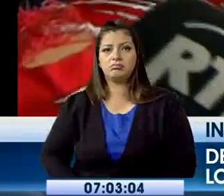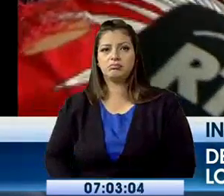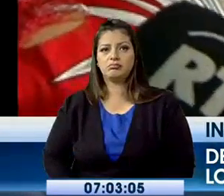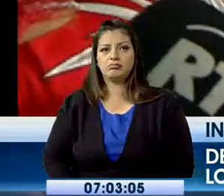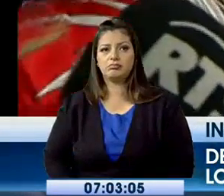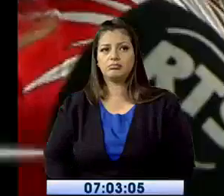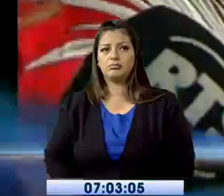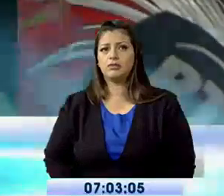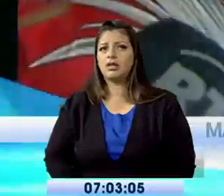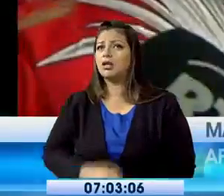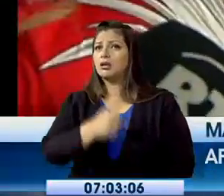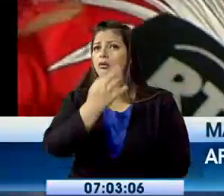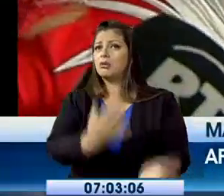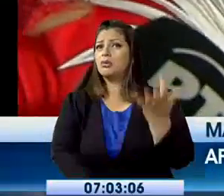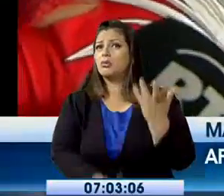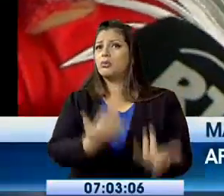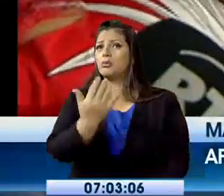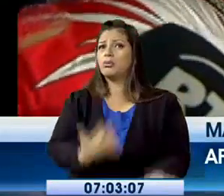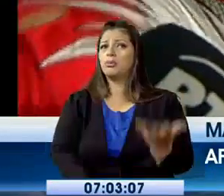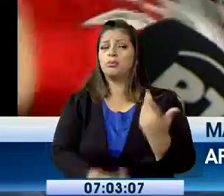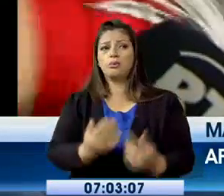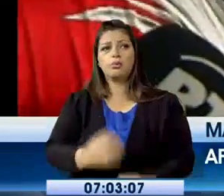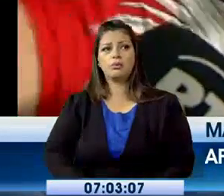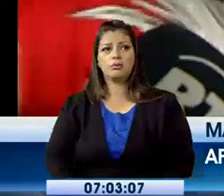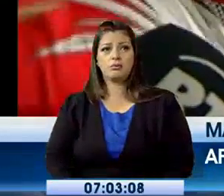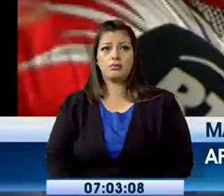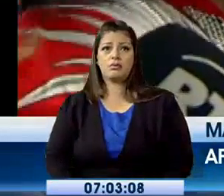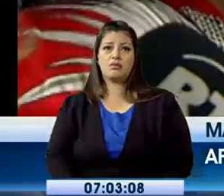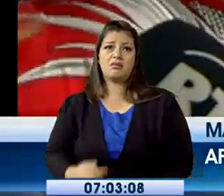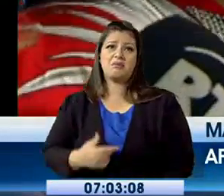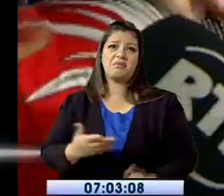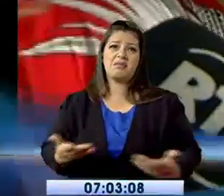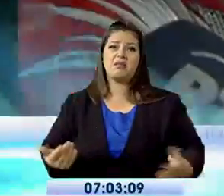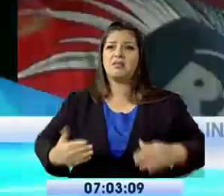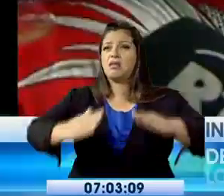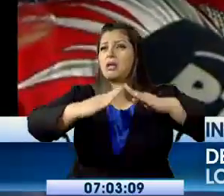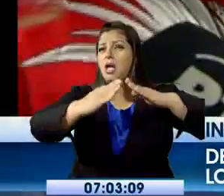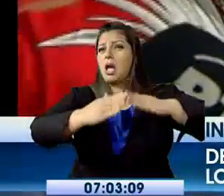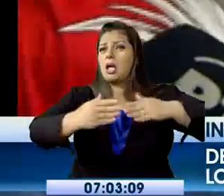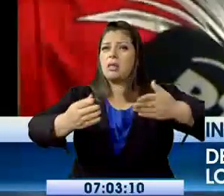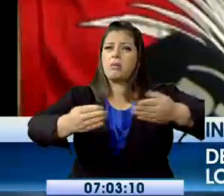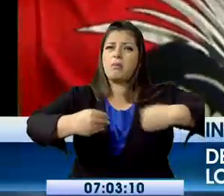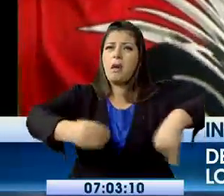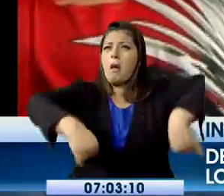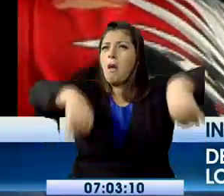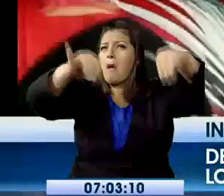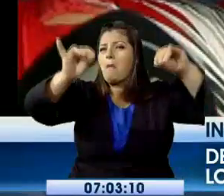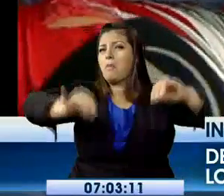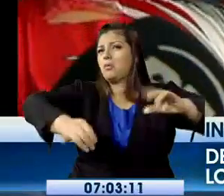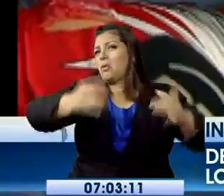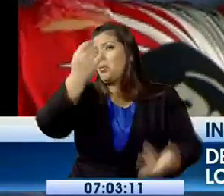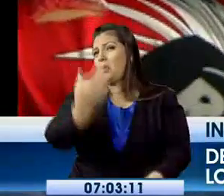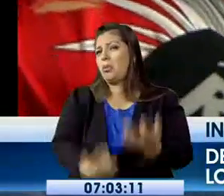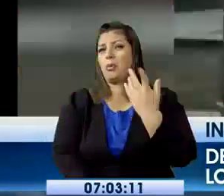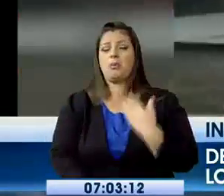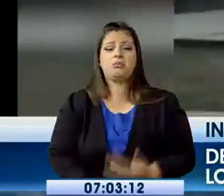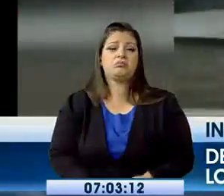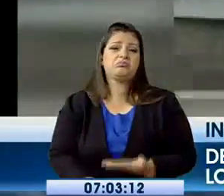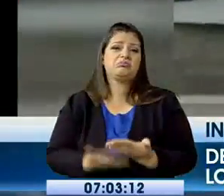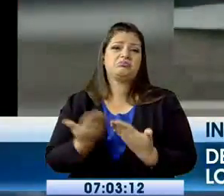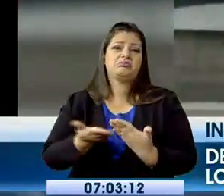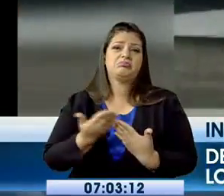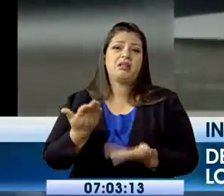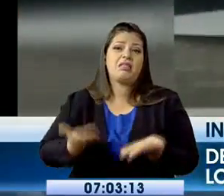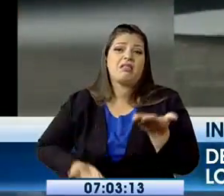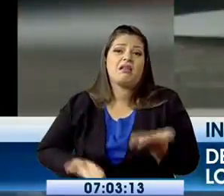siempre se incendian por lo que son son así tienen hasta plásticos y entonces yo me imagino que por eso se propaga la la el incendio los